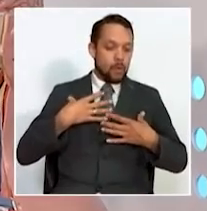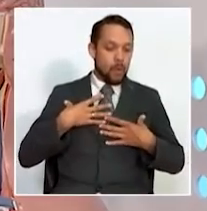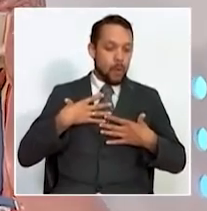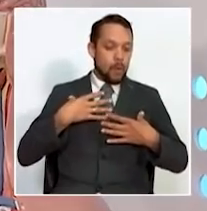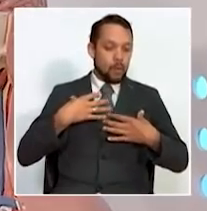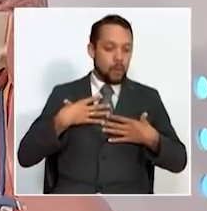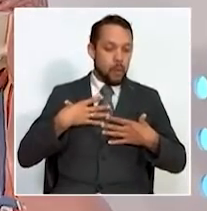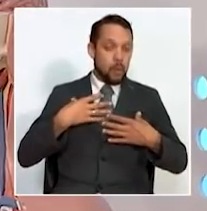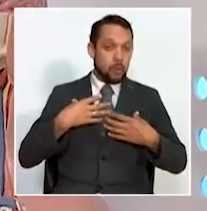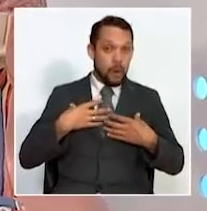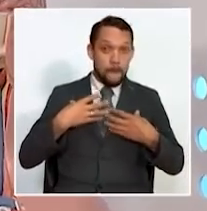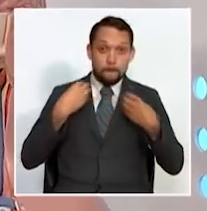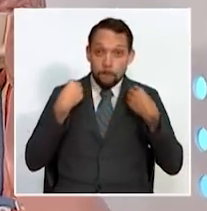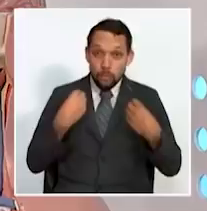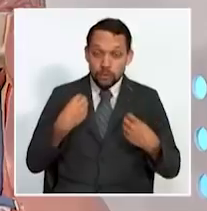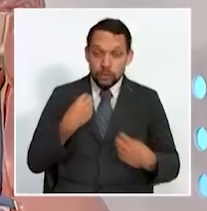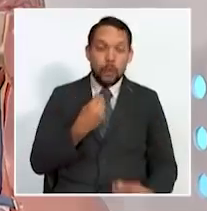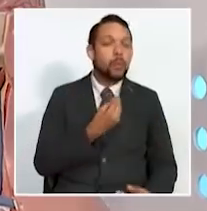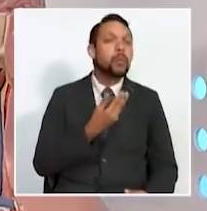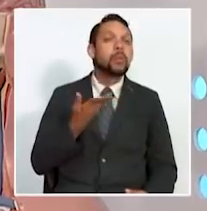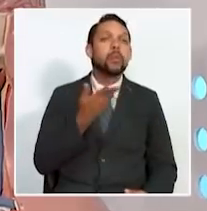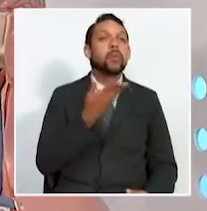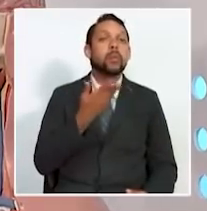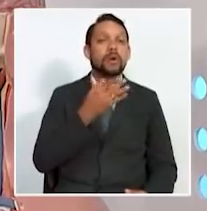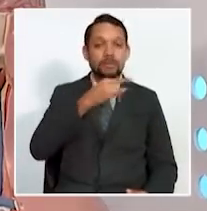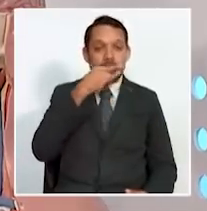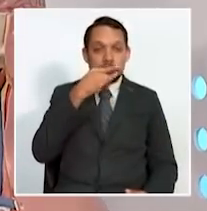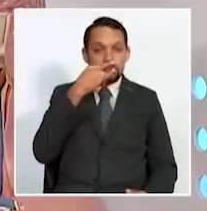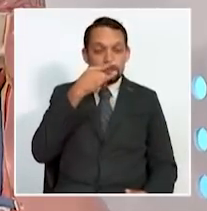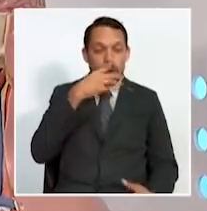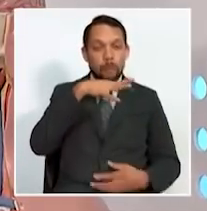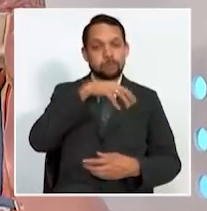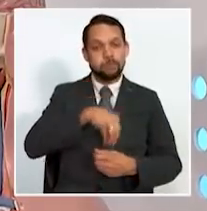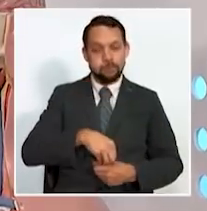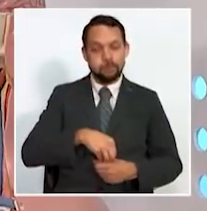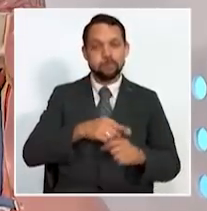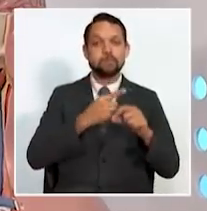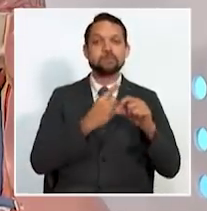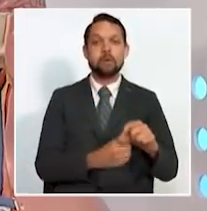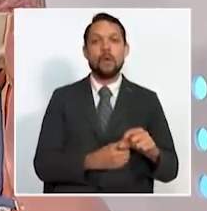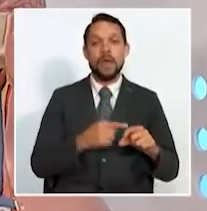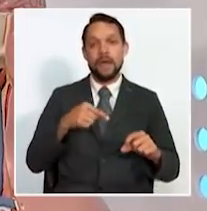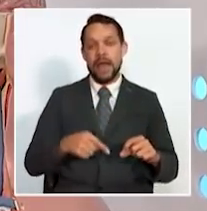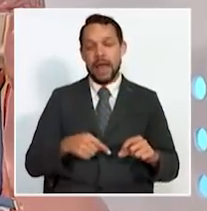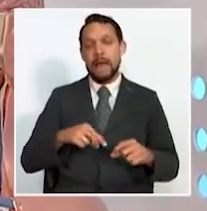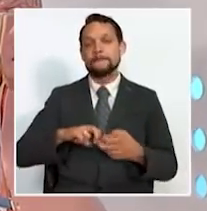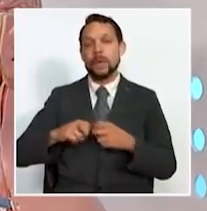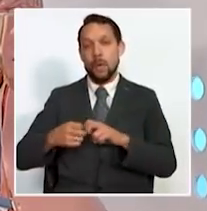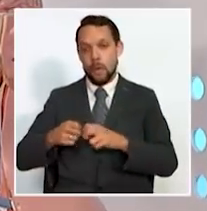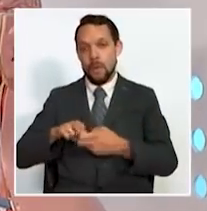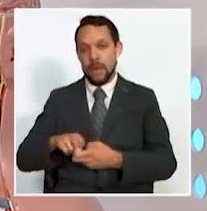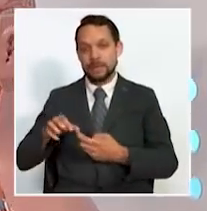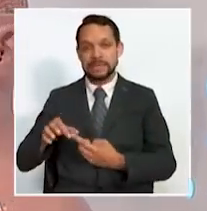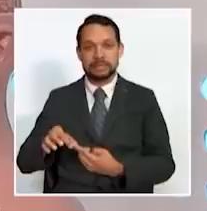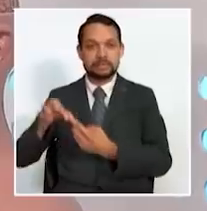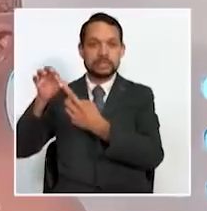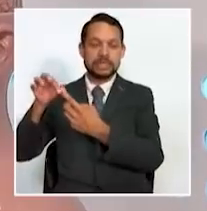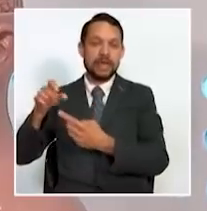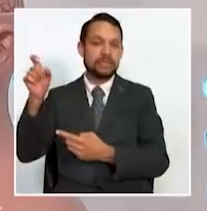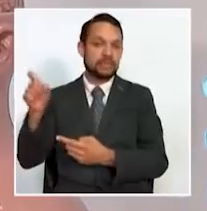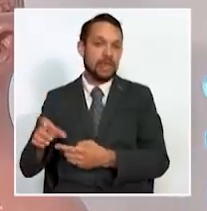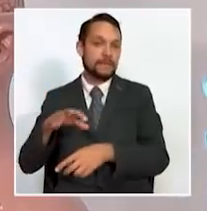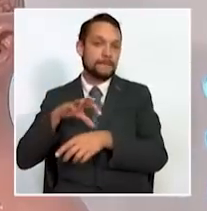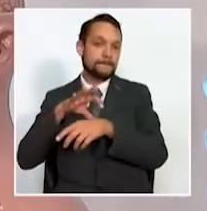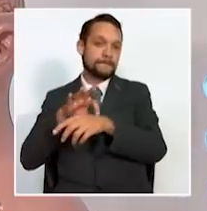un atrapamiento de aire, que eso ya es por un método diagnóstico que lo hace el médico o el especialista. Esa es una prueba que se